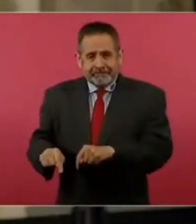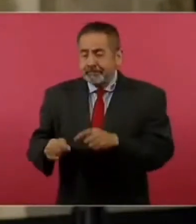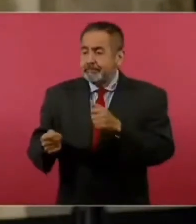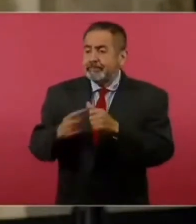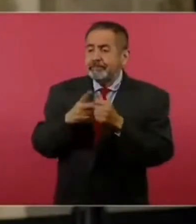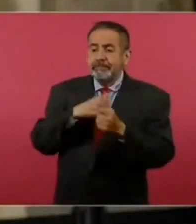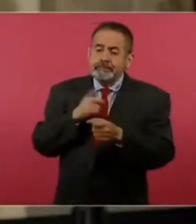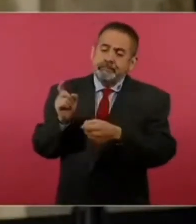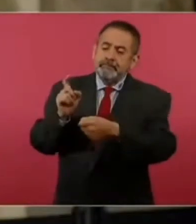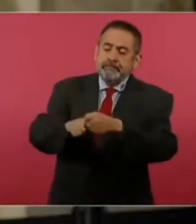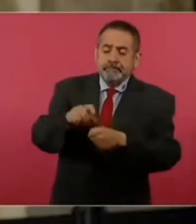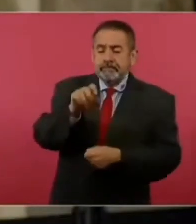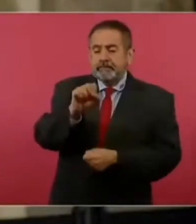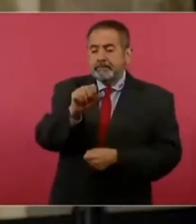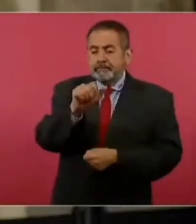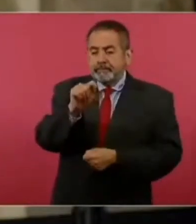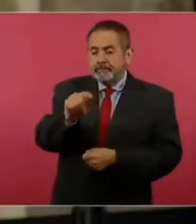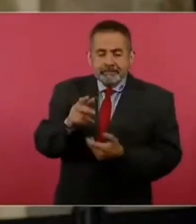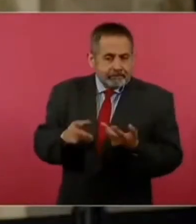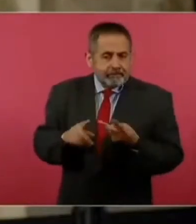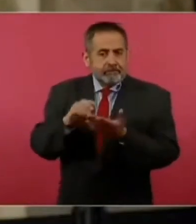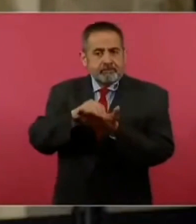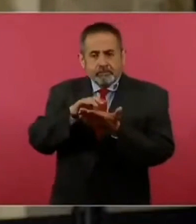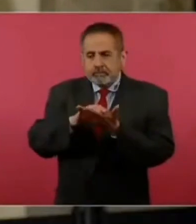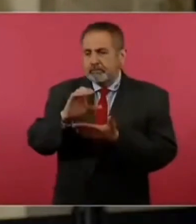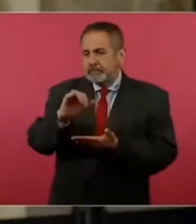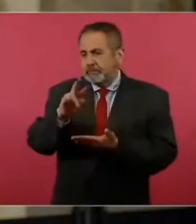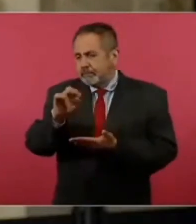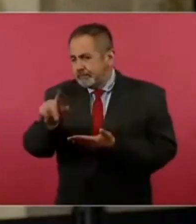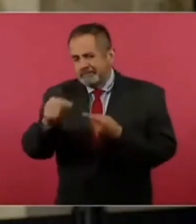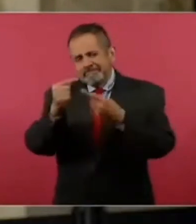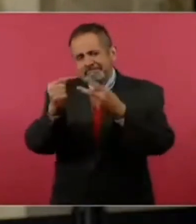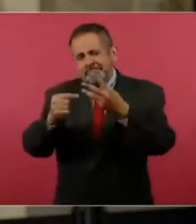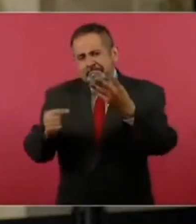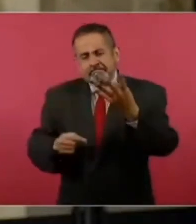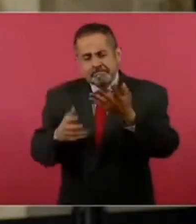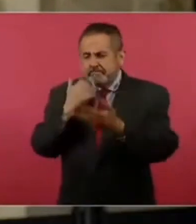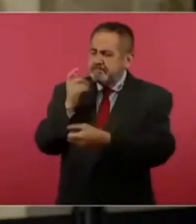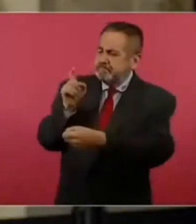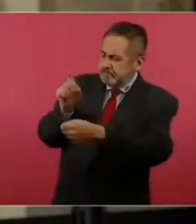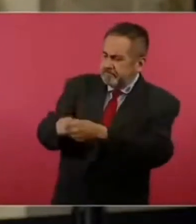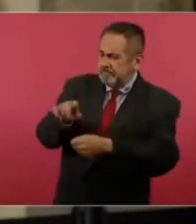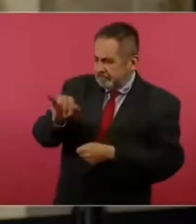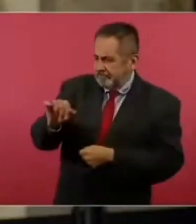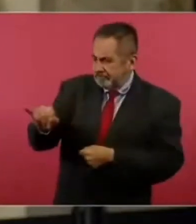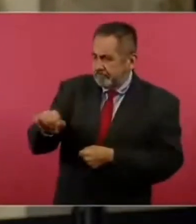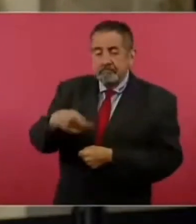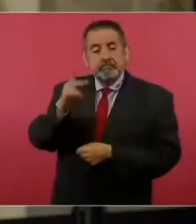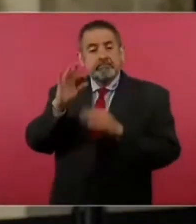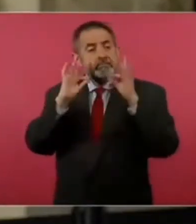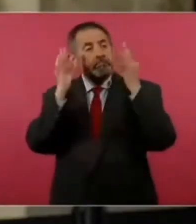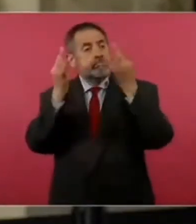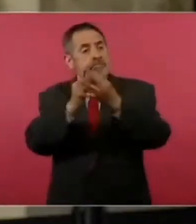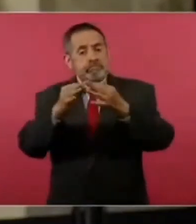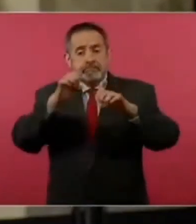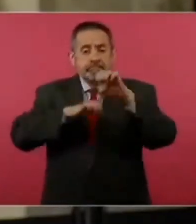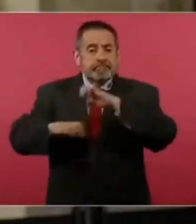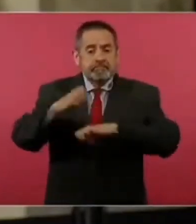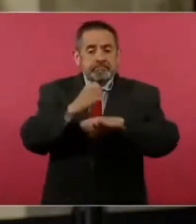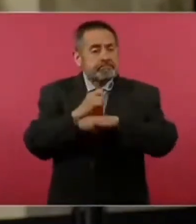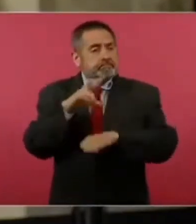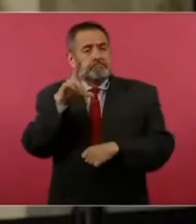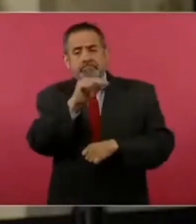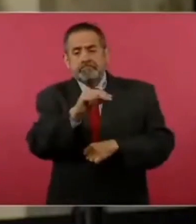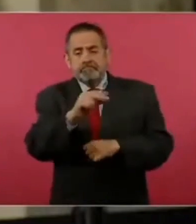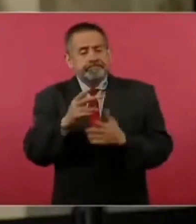inscritos en el SAT además de de servicios del registro civil entre otras cosas que pudieran tener las embajadas y los consulados ahí